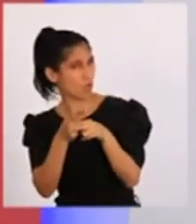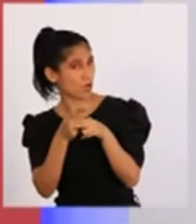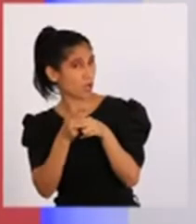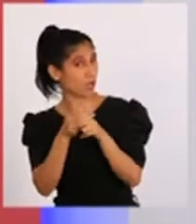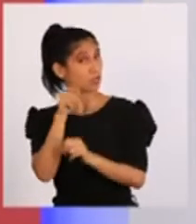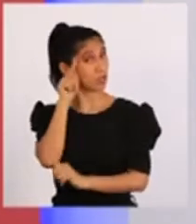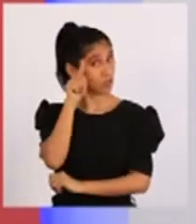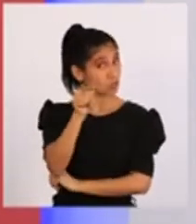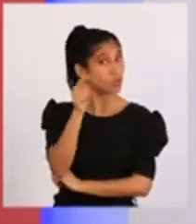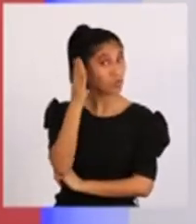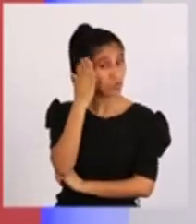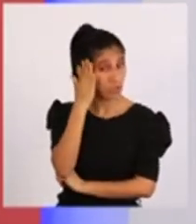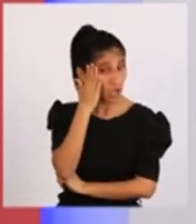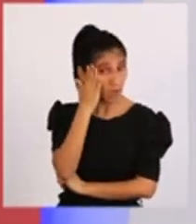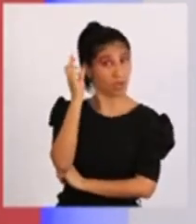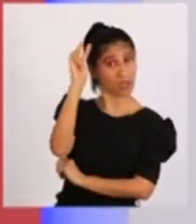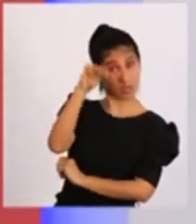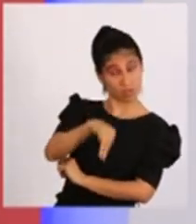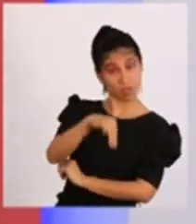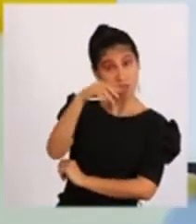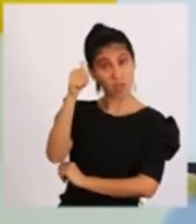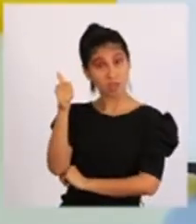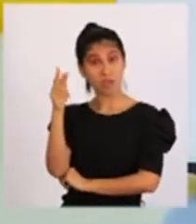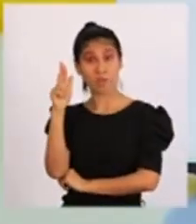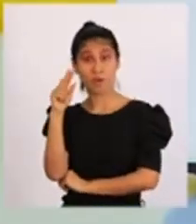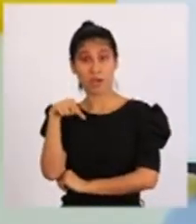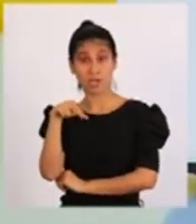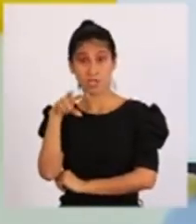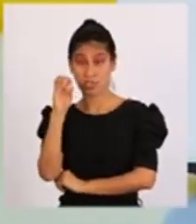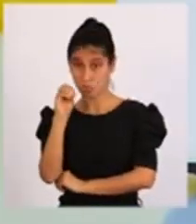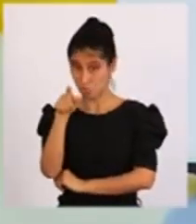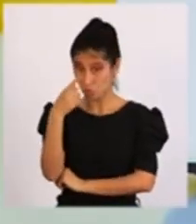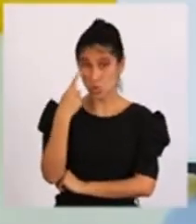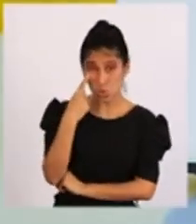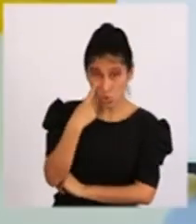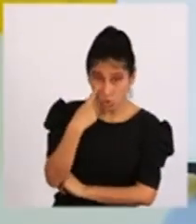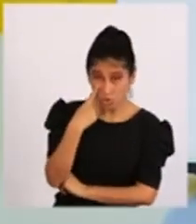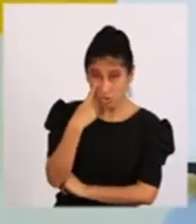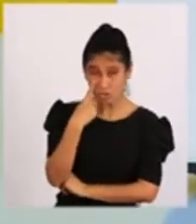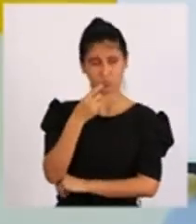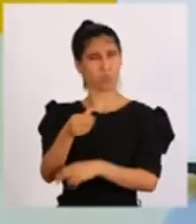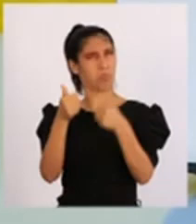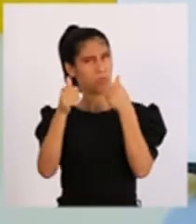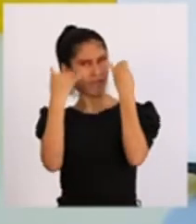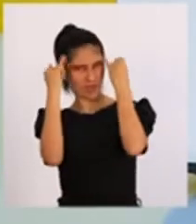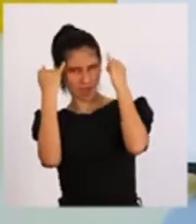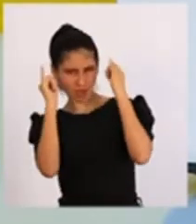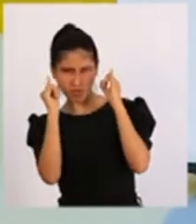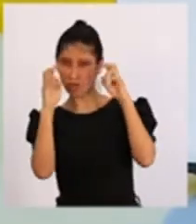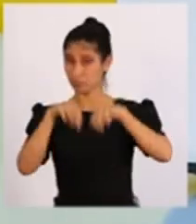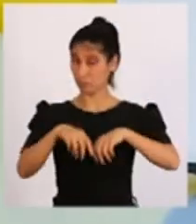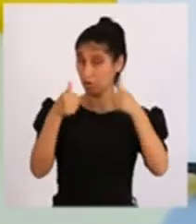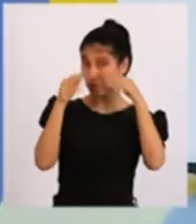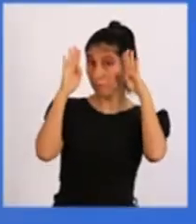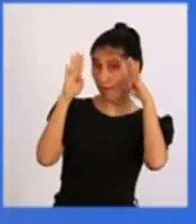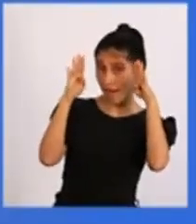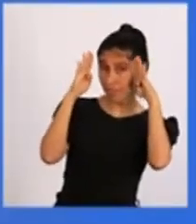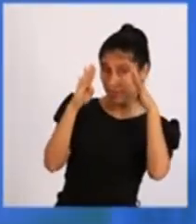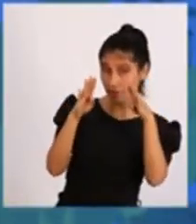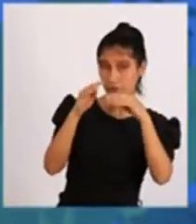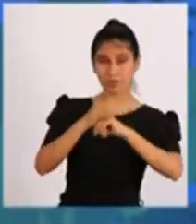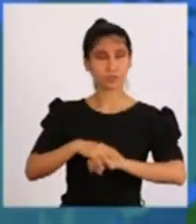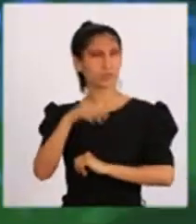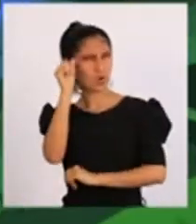you know Marino Morikawa? Esta es una gran idea. Prestemos mucha atención.